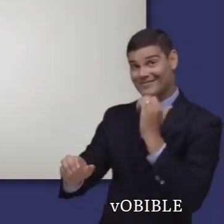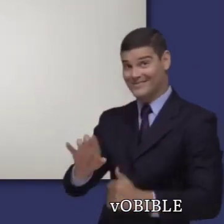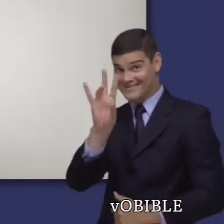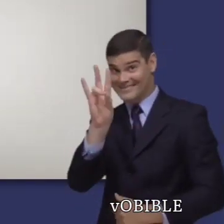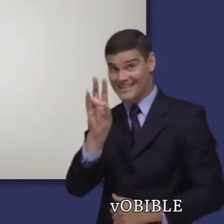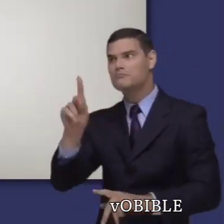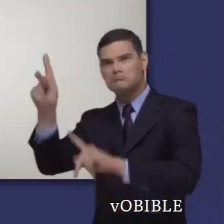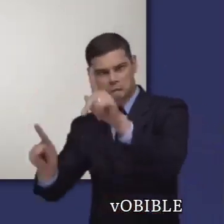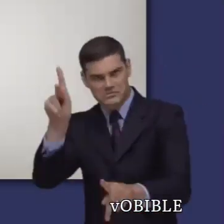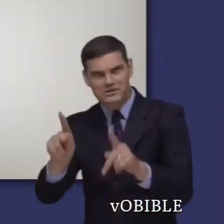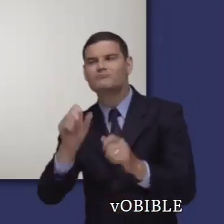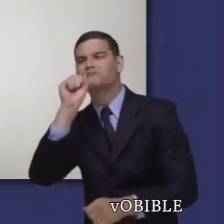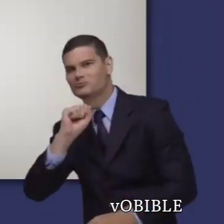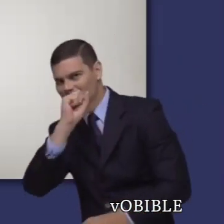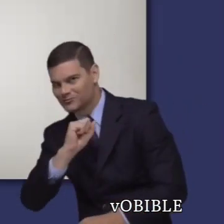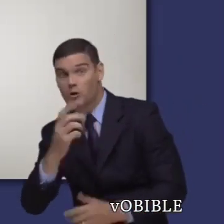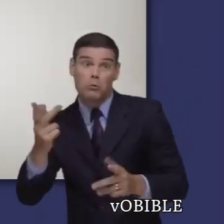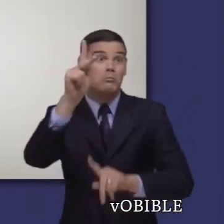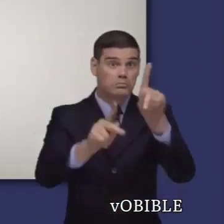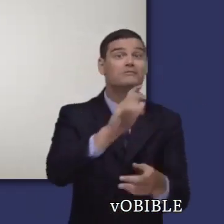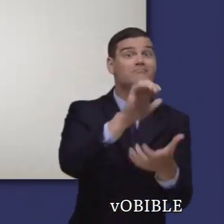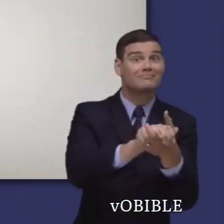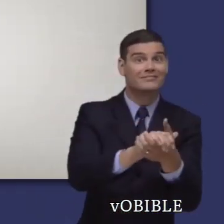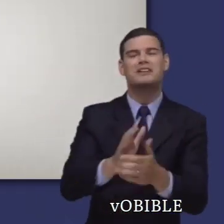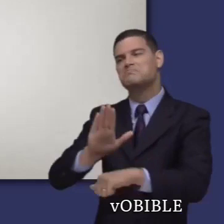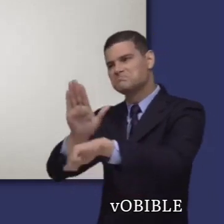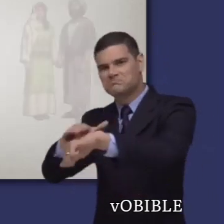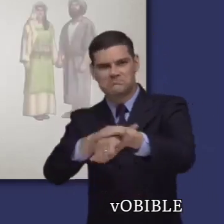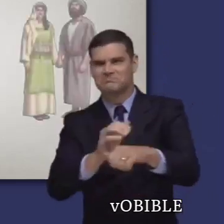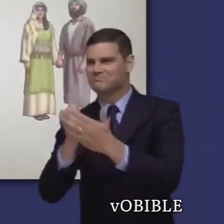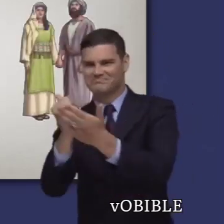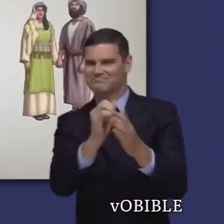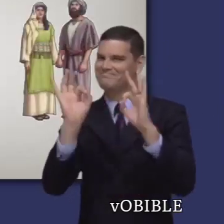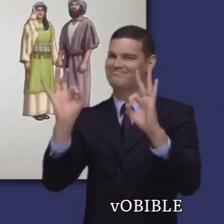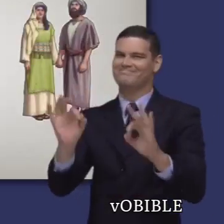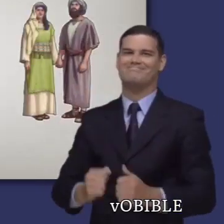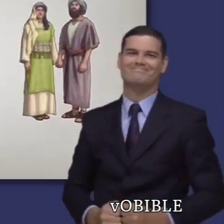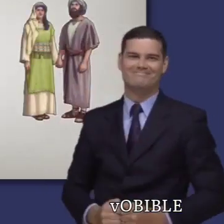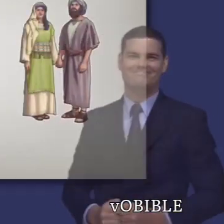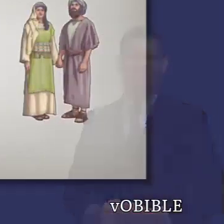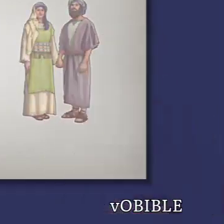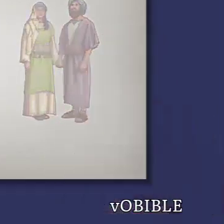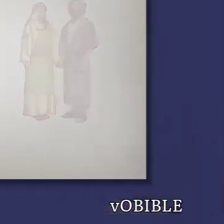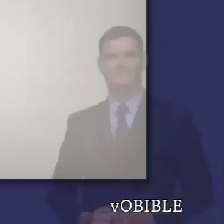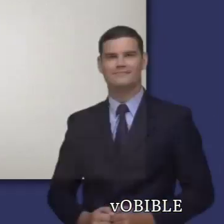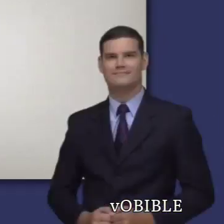El capítulo 7 contiene consejos equilibrados sobre la soltería y el matrimonio.